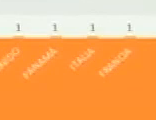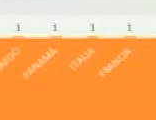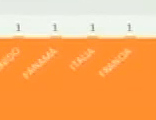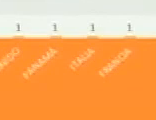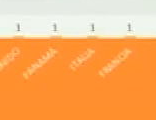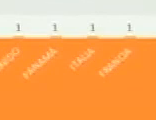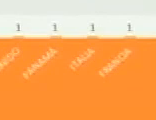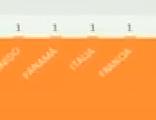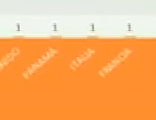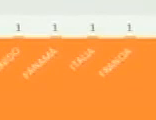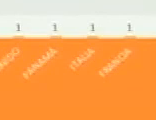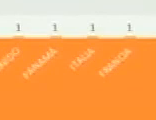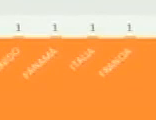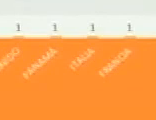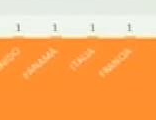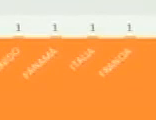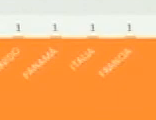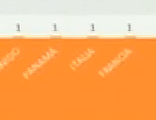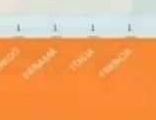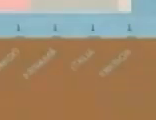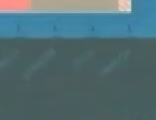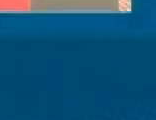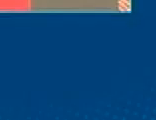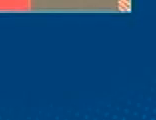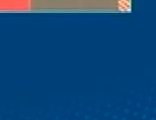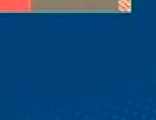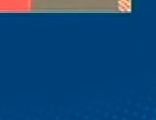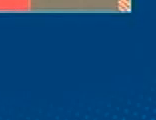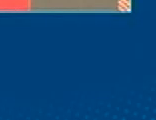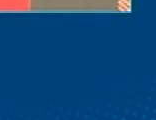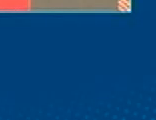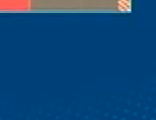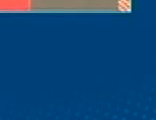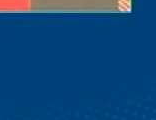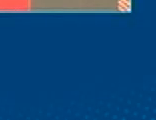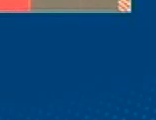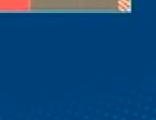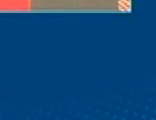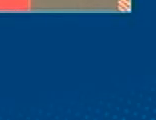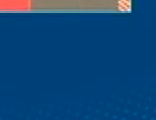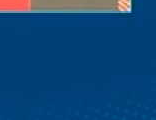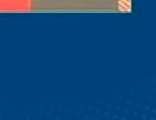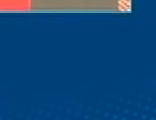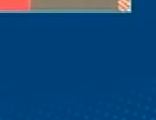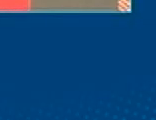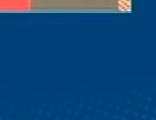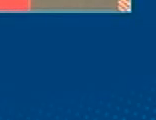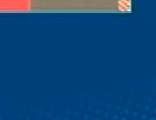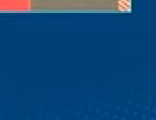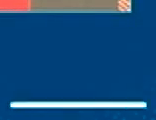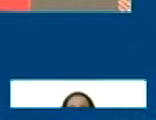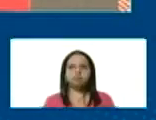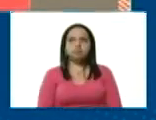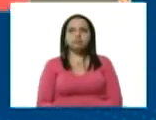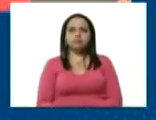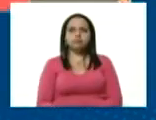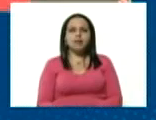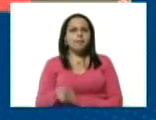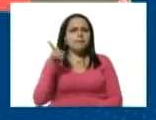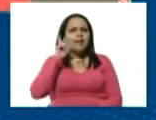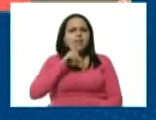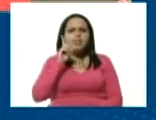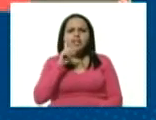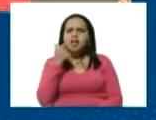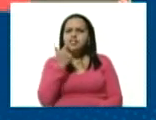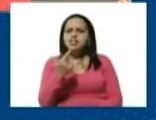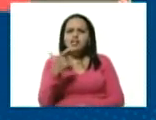con Venezuela. Bueno, subregistro, mentiras y falsedades oficiales de ese gobierno